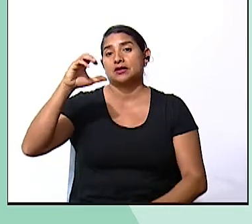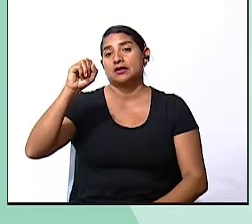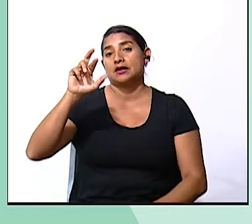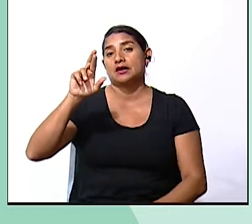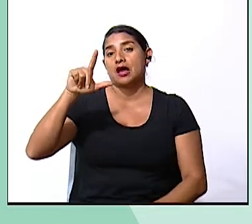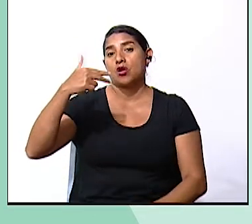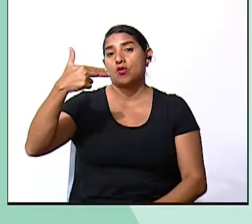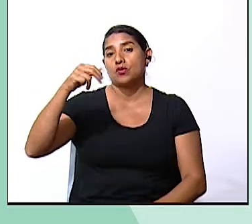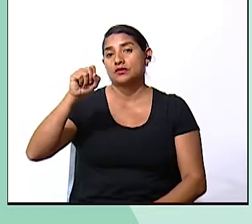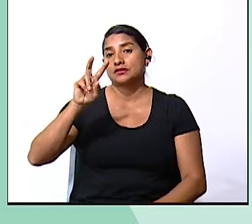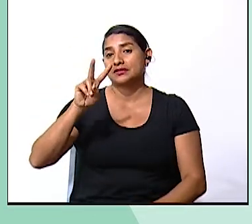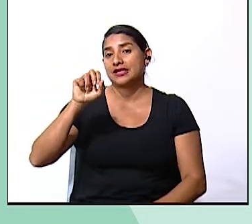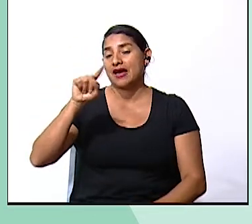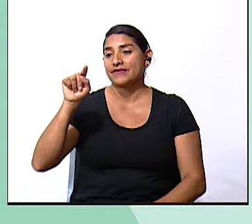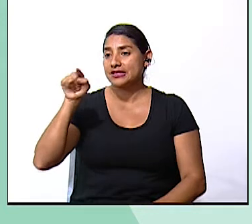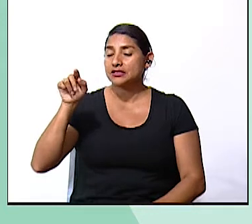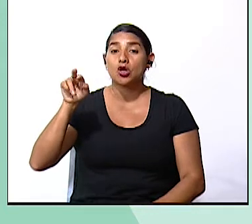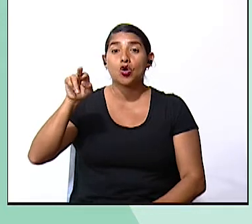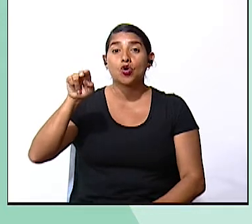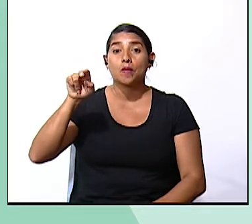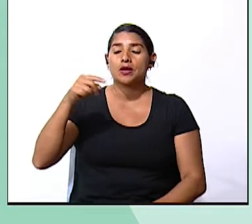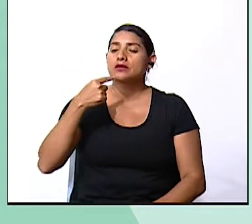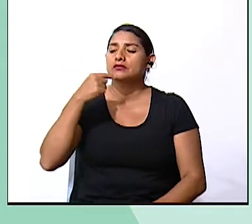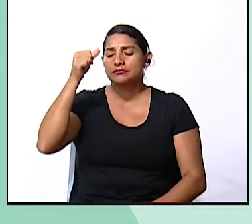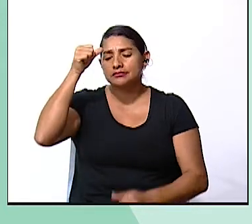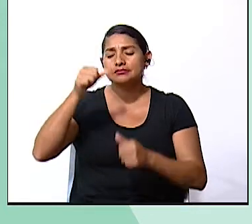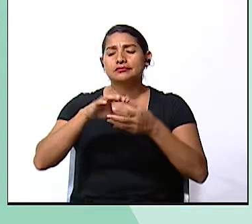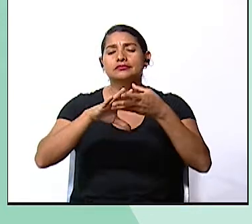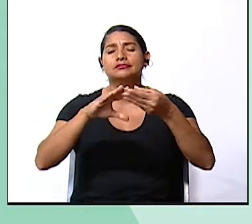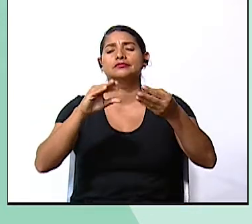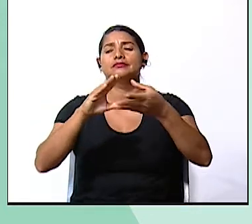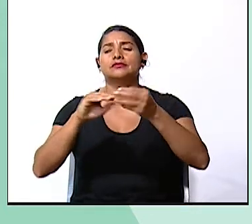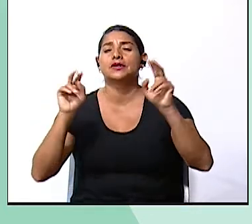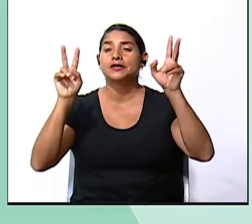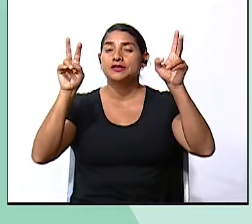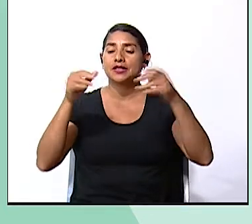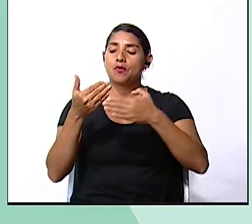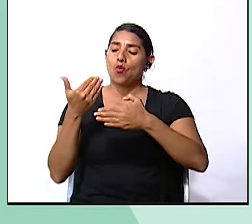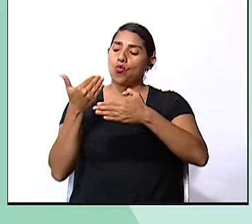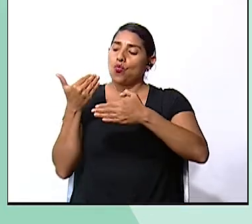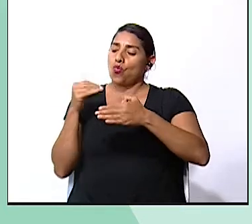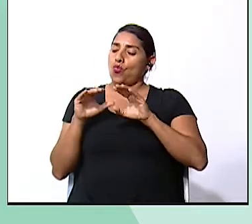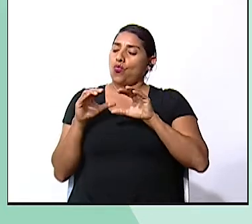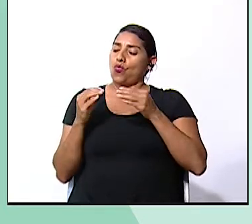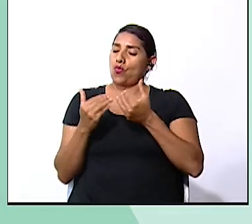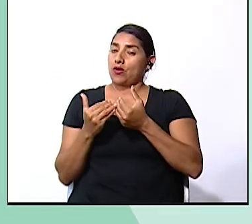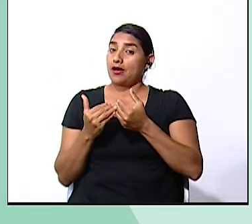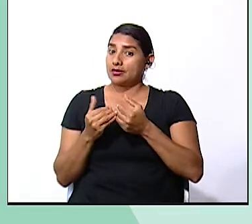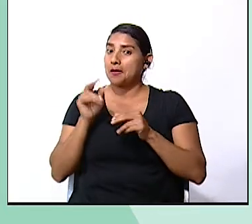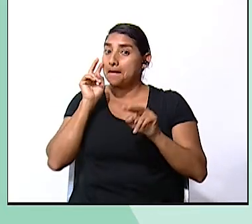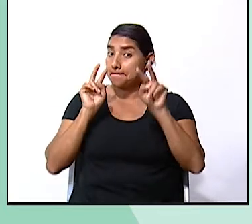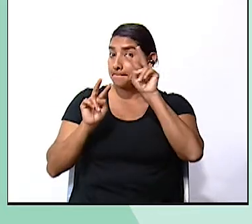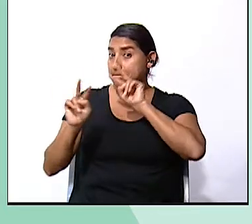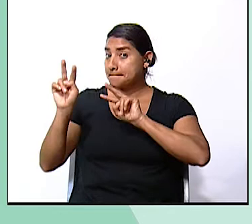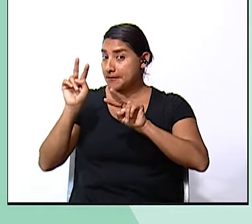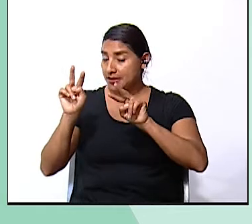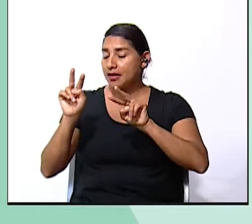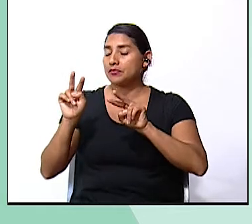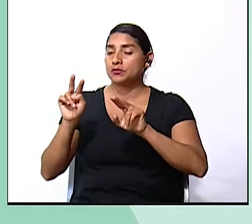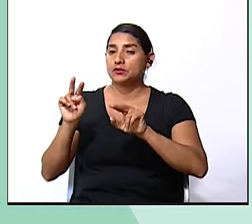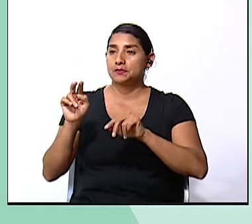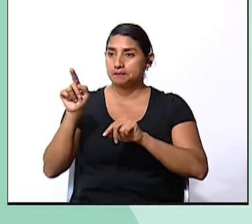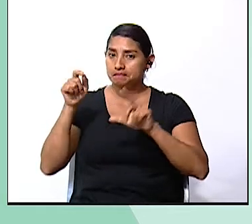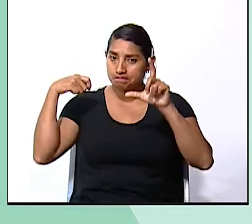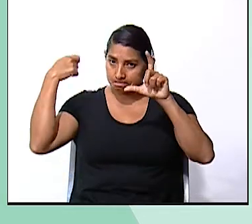Chávez. Este compañero nos recuerda temas de las clases anteriores. Observemos entonces